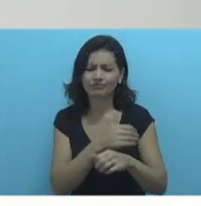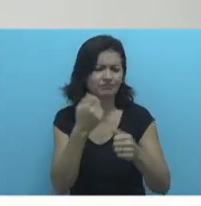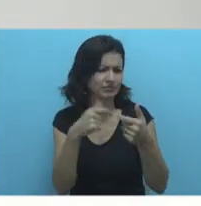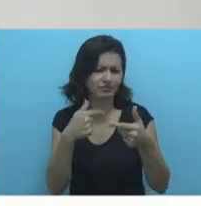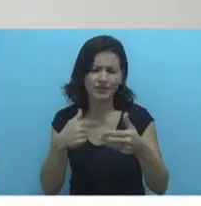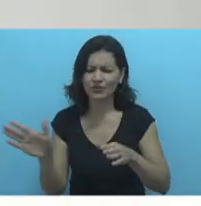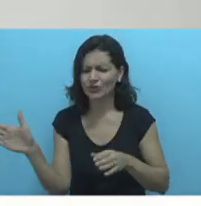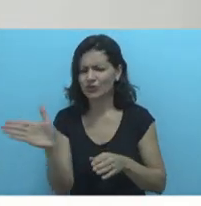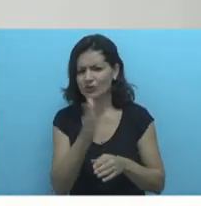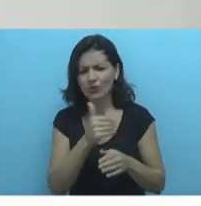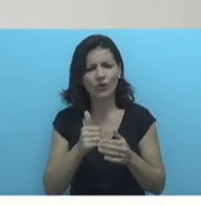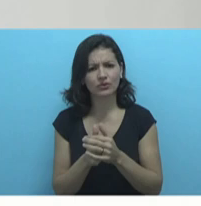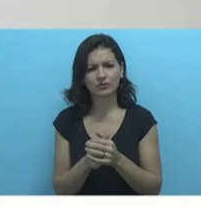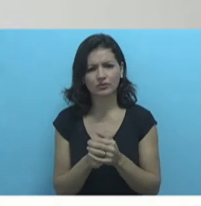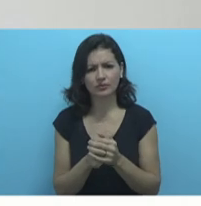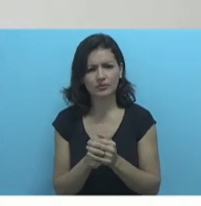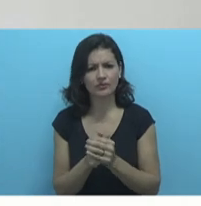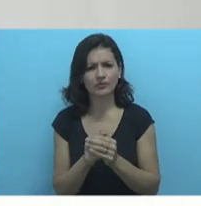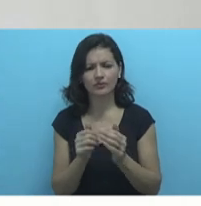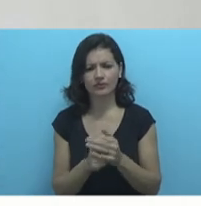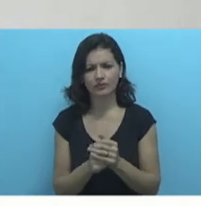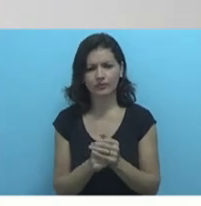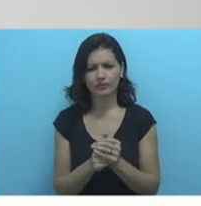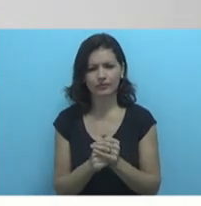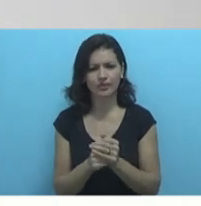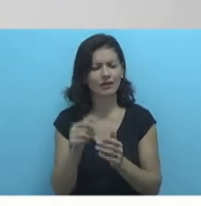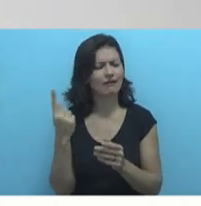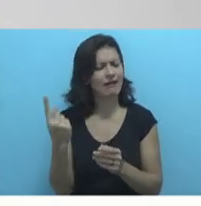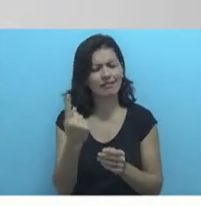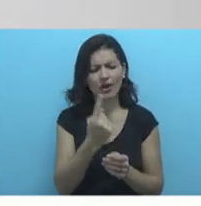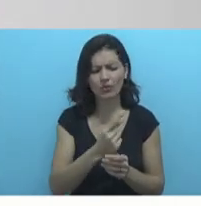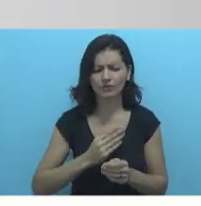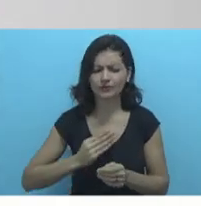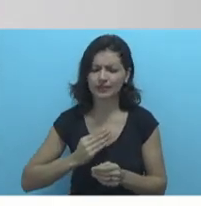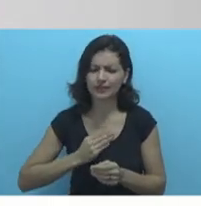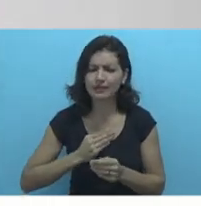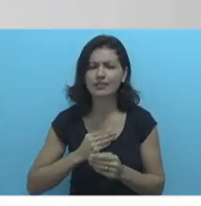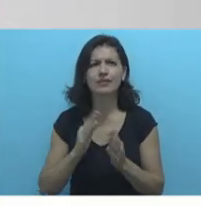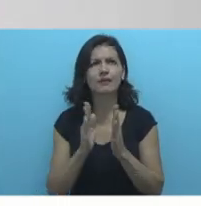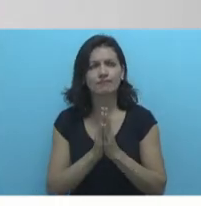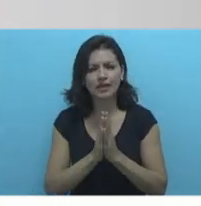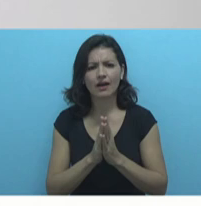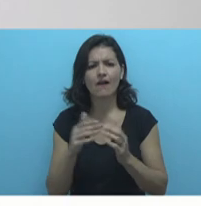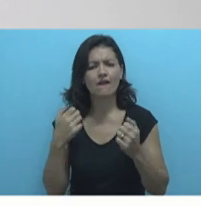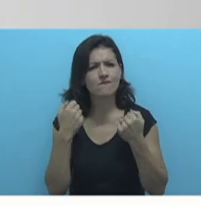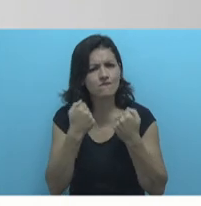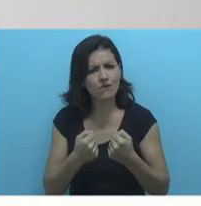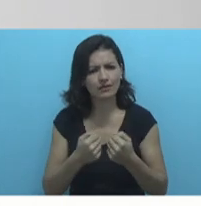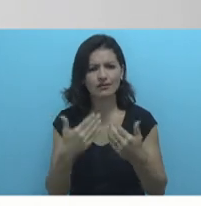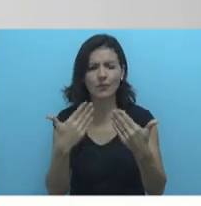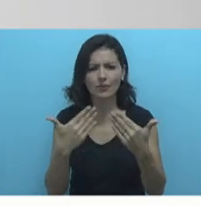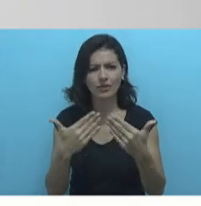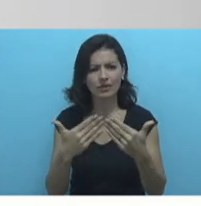ritos más diversos y más esperanzadores. Cada cual sentía que su vela y su fuerza podía